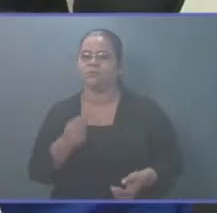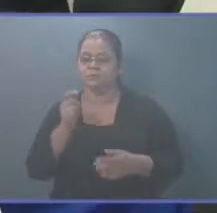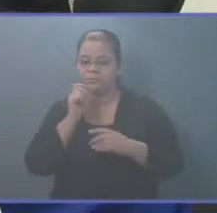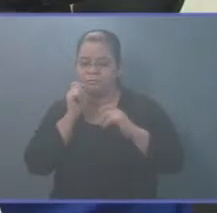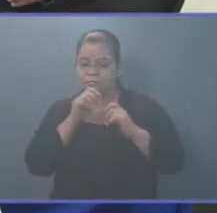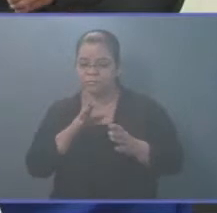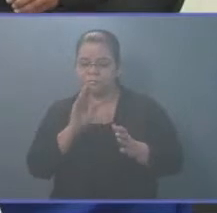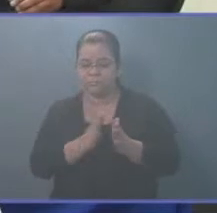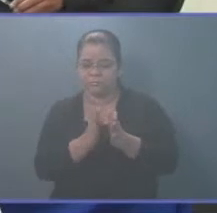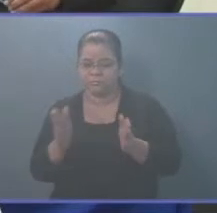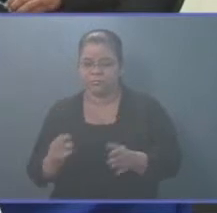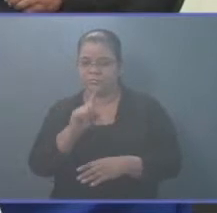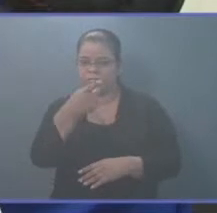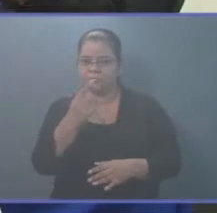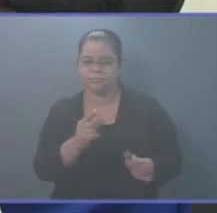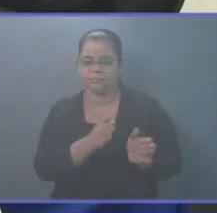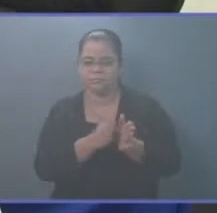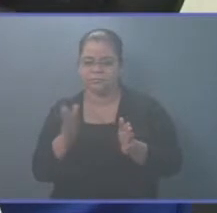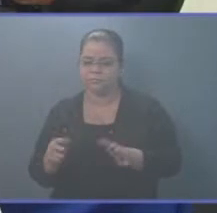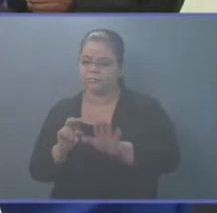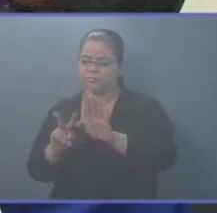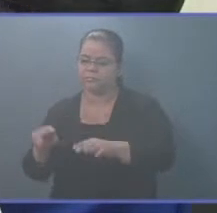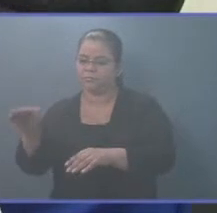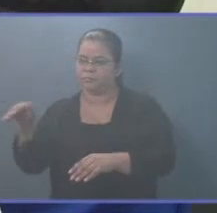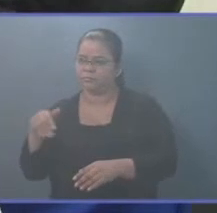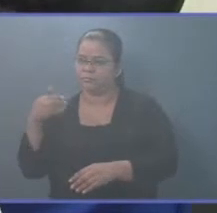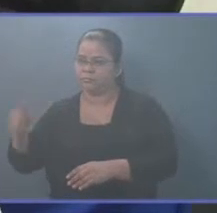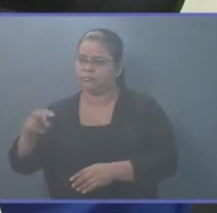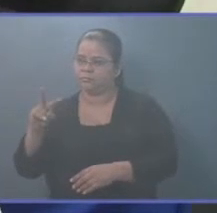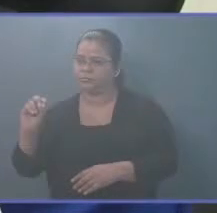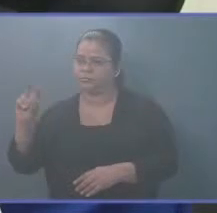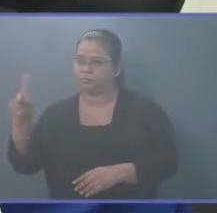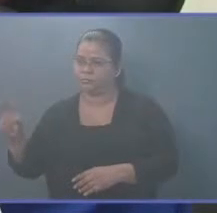Correspondiente del 1 al 7 de marzo de 2021,